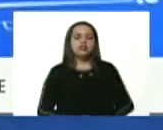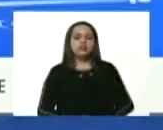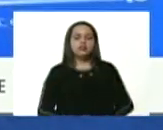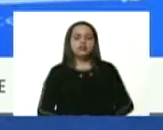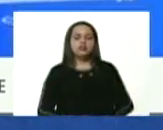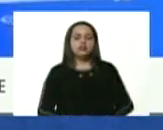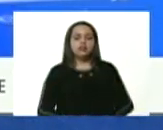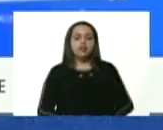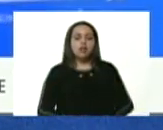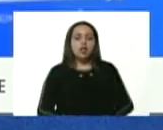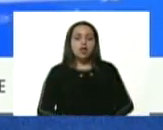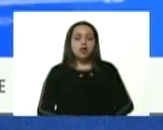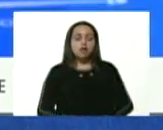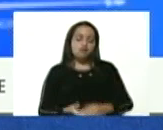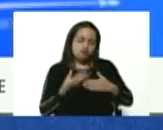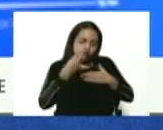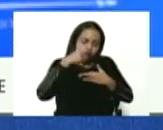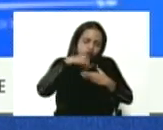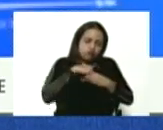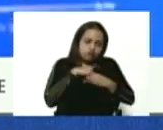en nuestro ser